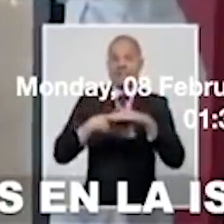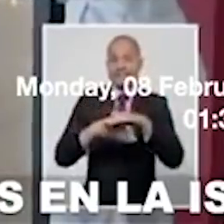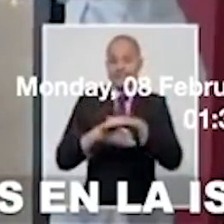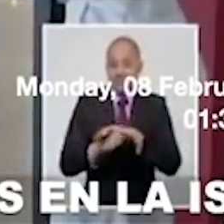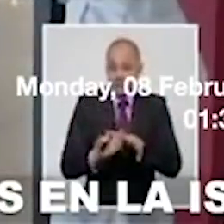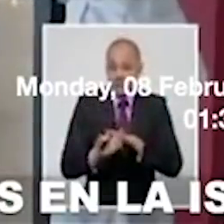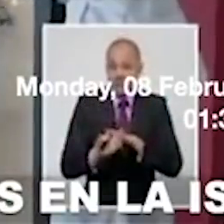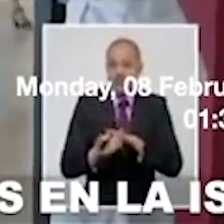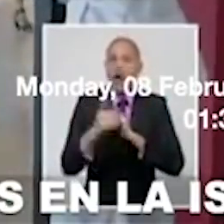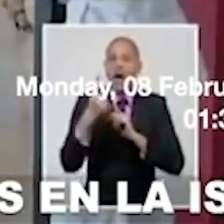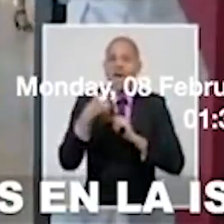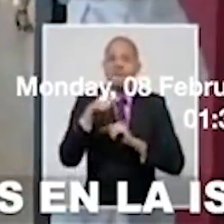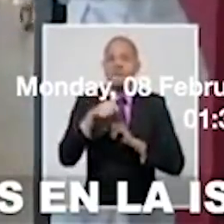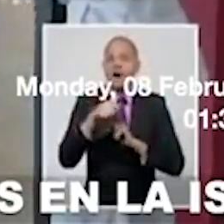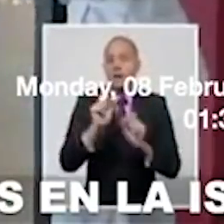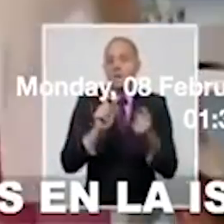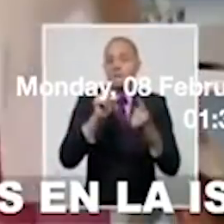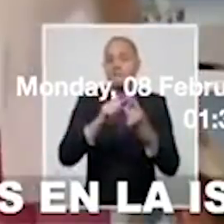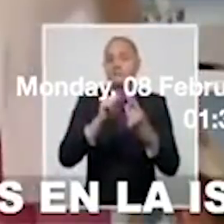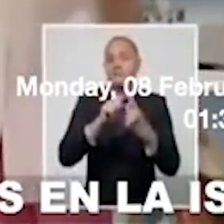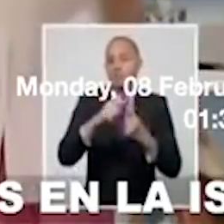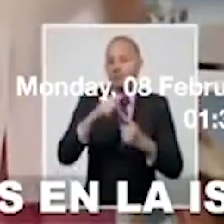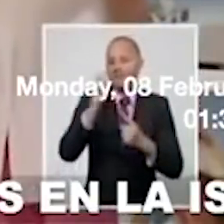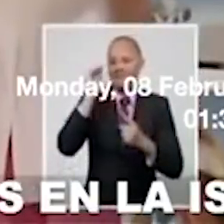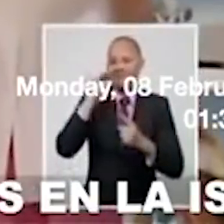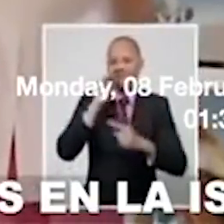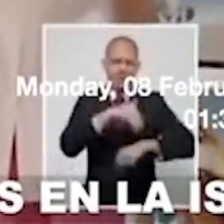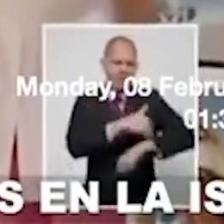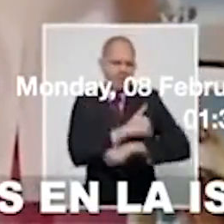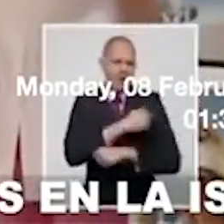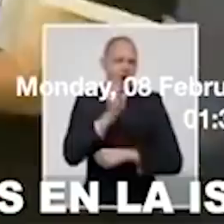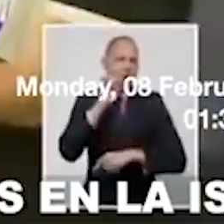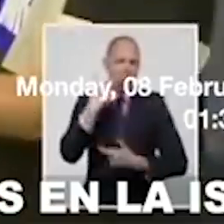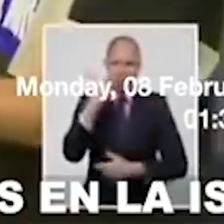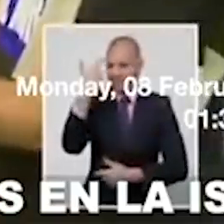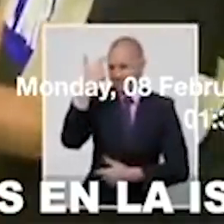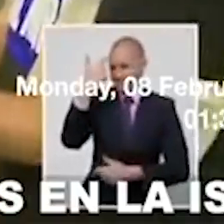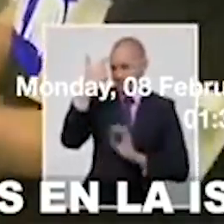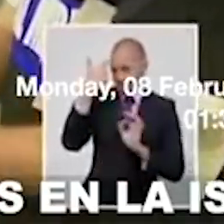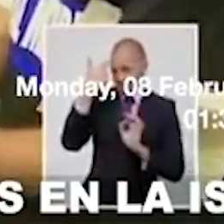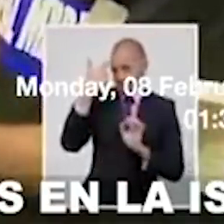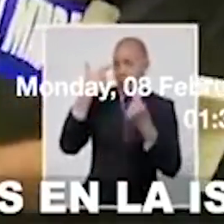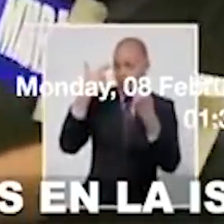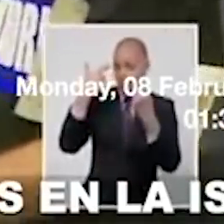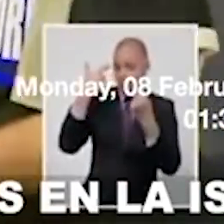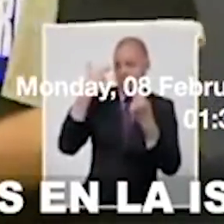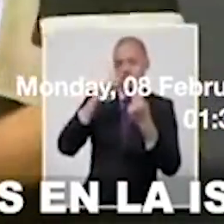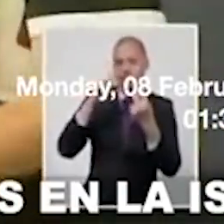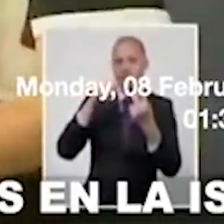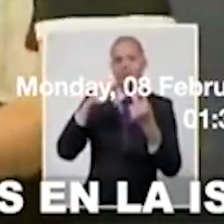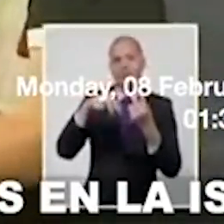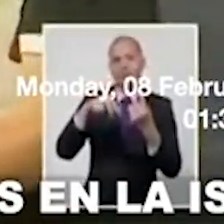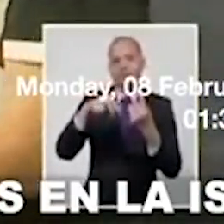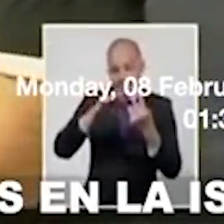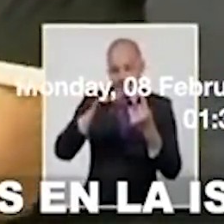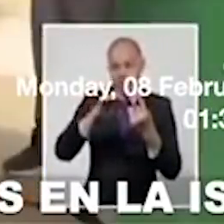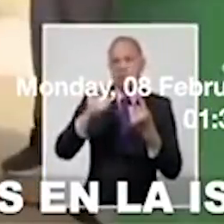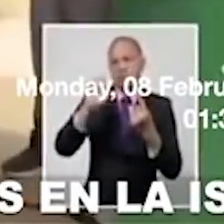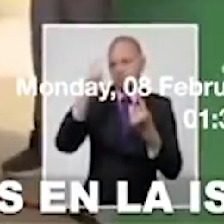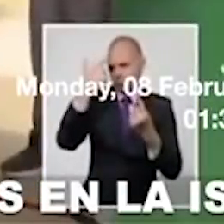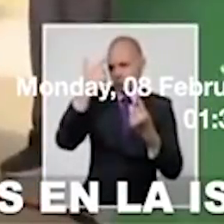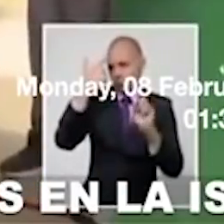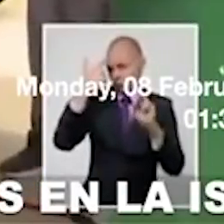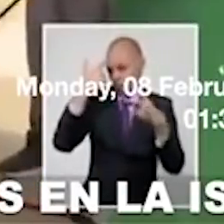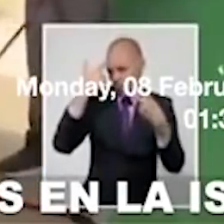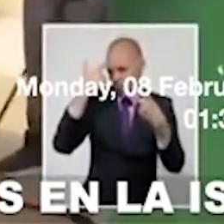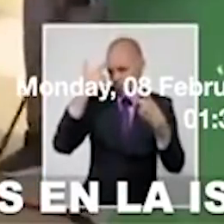11 y viernes 12 estaría trayendo desde cuba a los pasajeros que se quedaron varados importante que usted